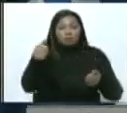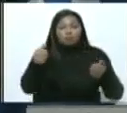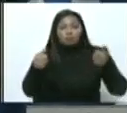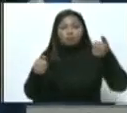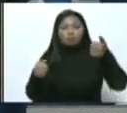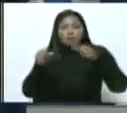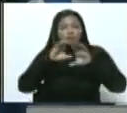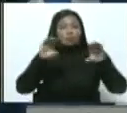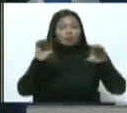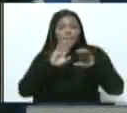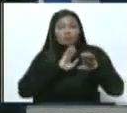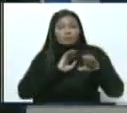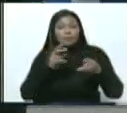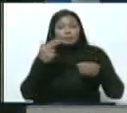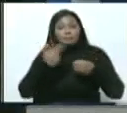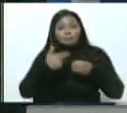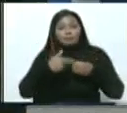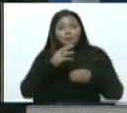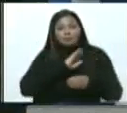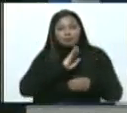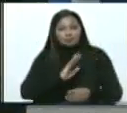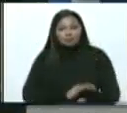tuberías pertenecientes a PDVSA.